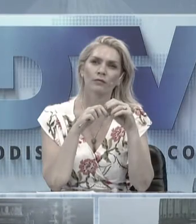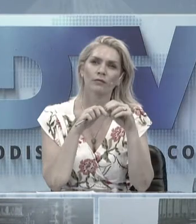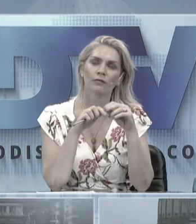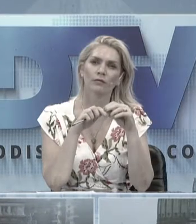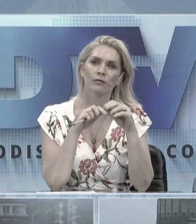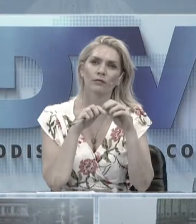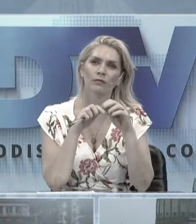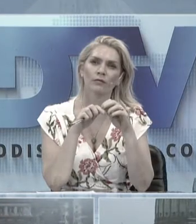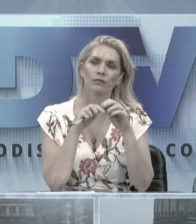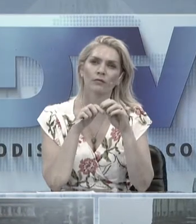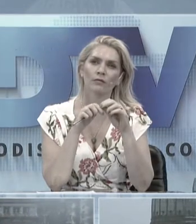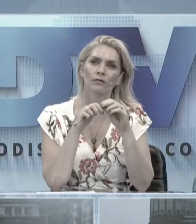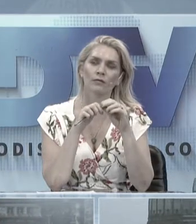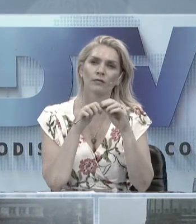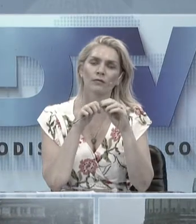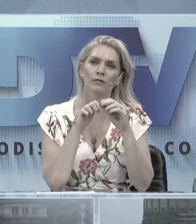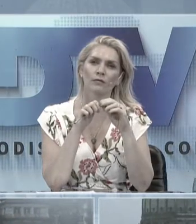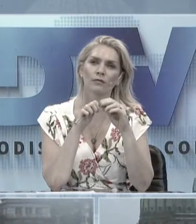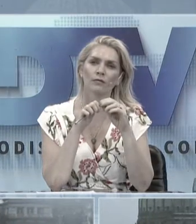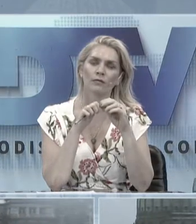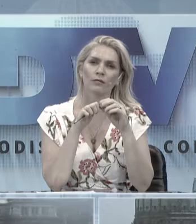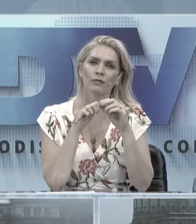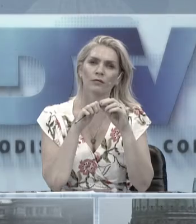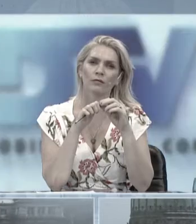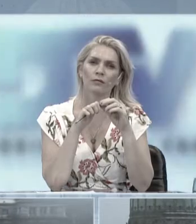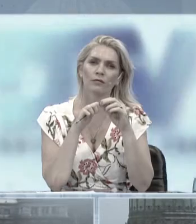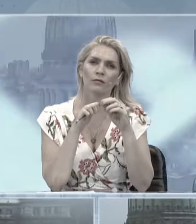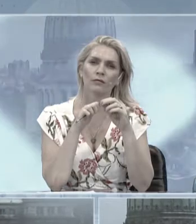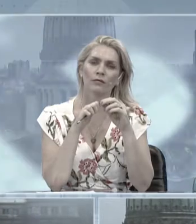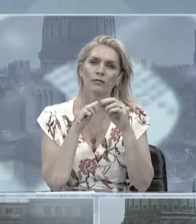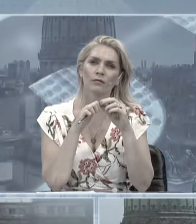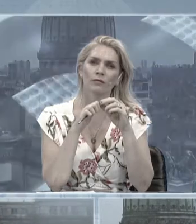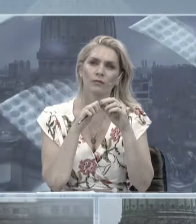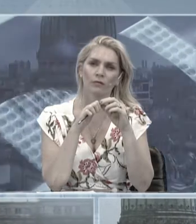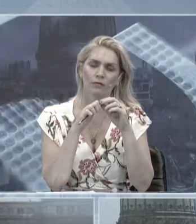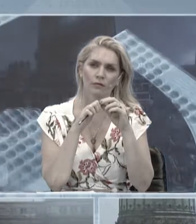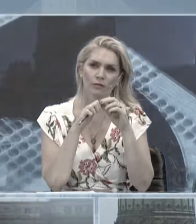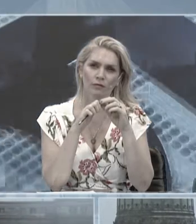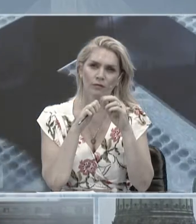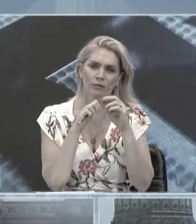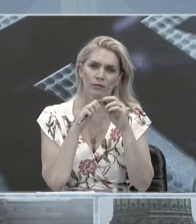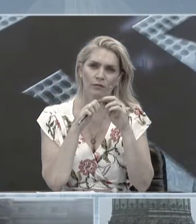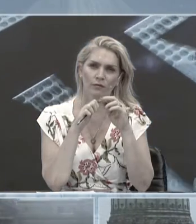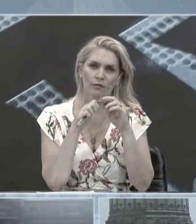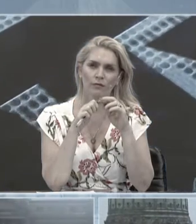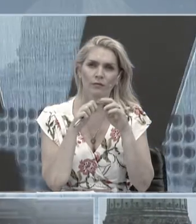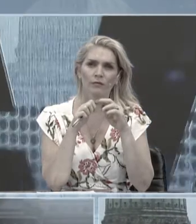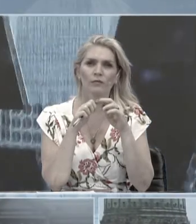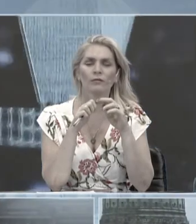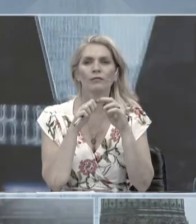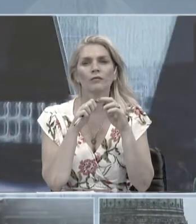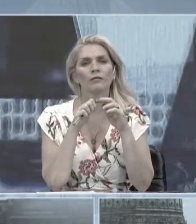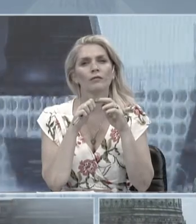Vino la pandemia del coronavirus y nosotros y el gobierno tienen que tener un presupuesto para afrontar esto. ese presupuesto lo hace incrementando